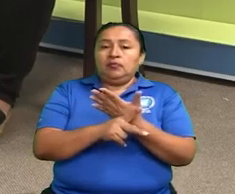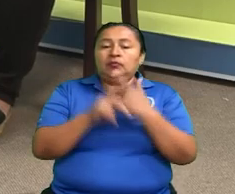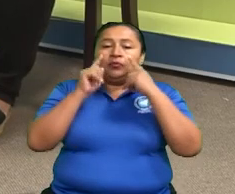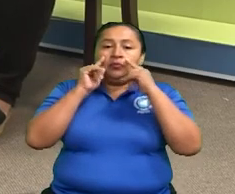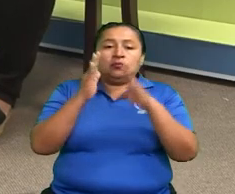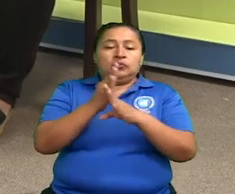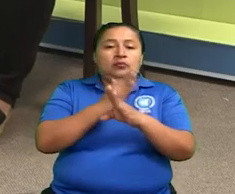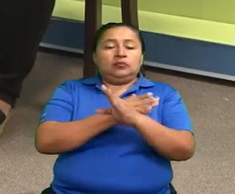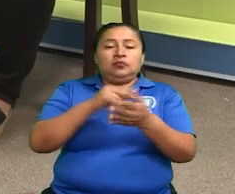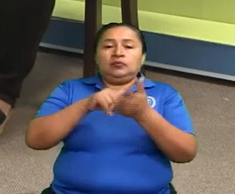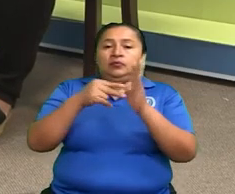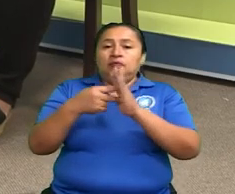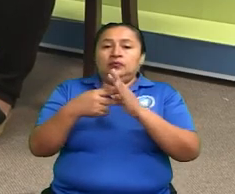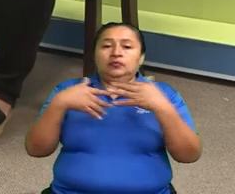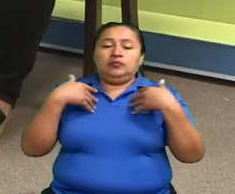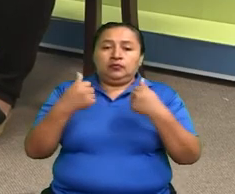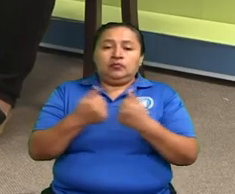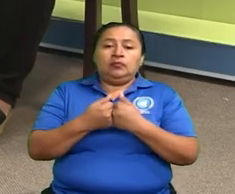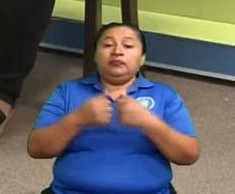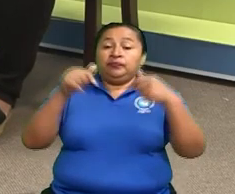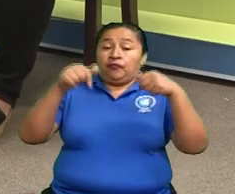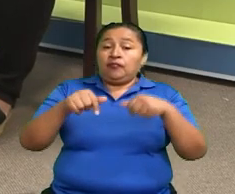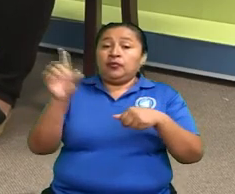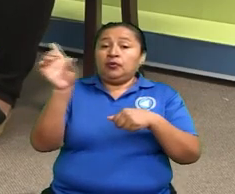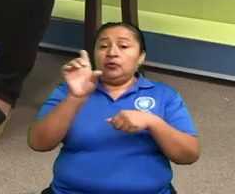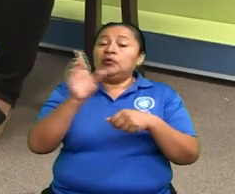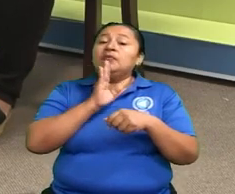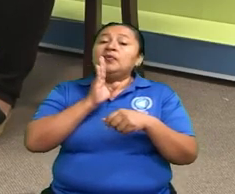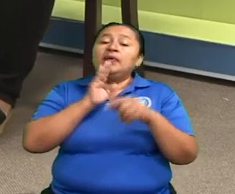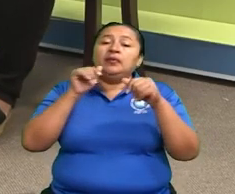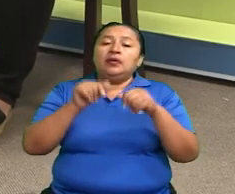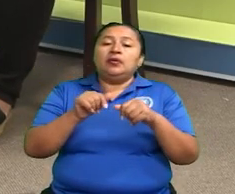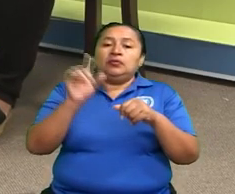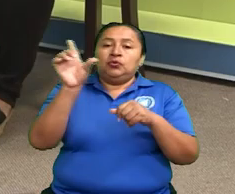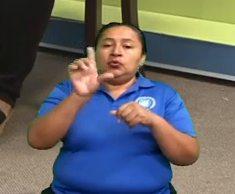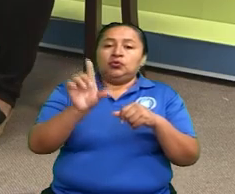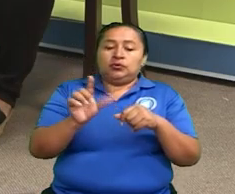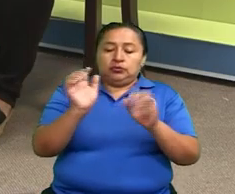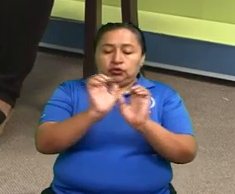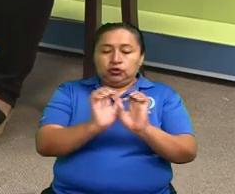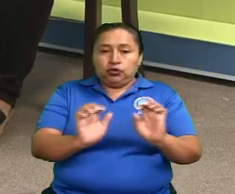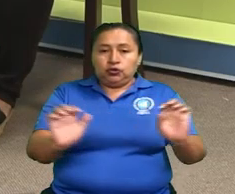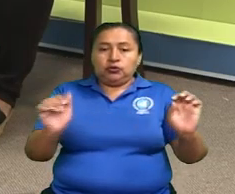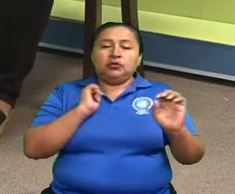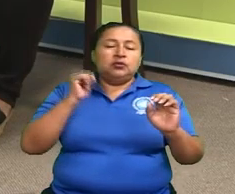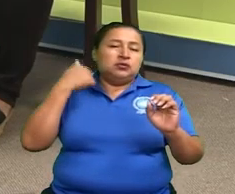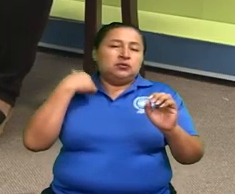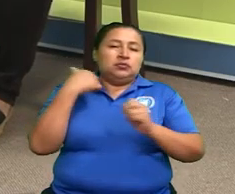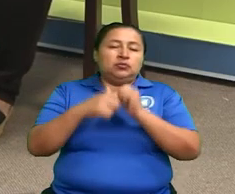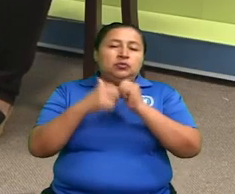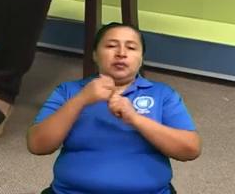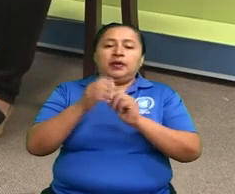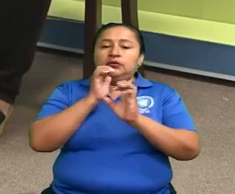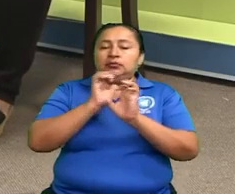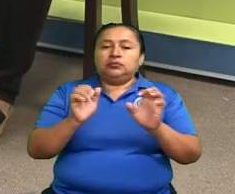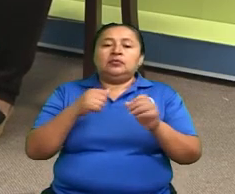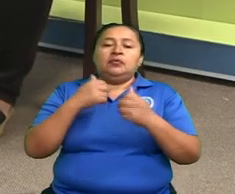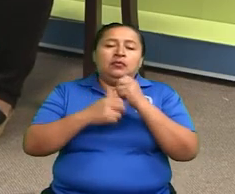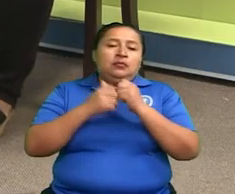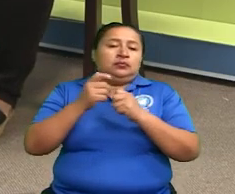Salud. Los días lunes vamos a estar conversando sobre temas exclusivamente para niños y niñas, es decir, los padecimientos que